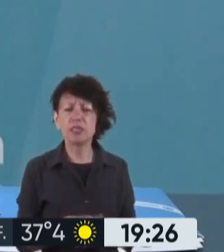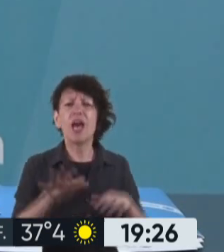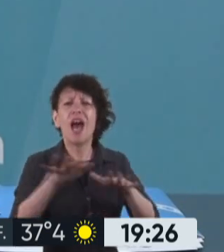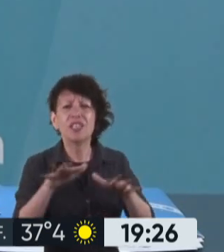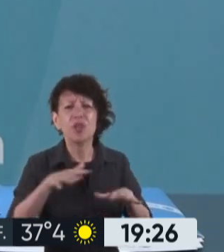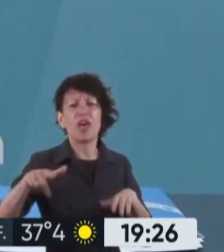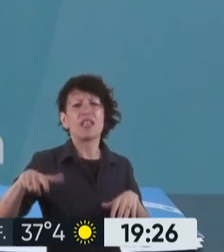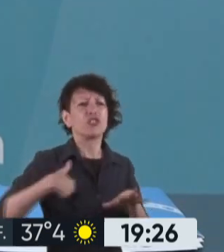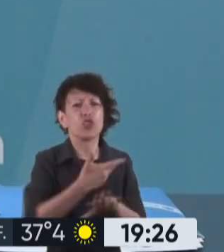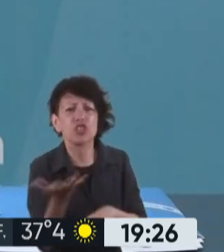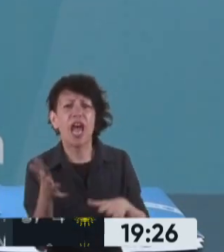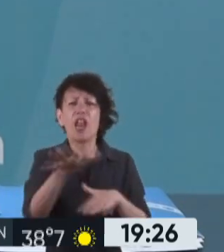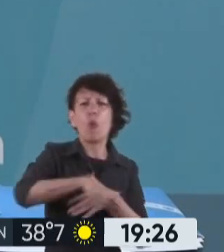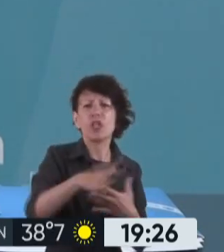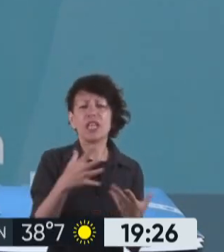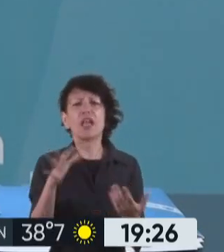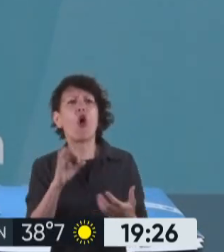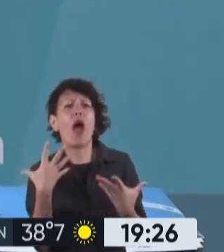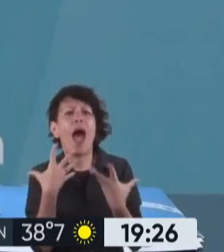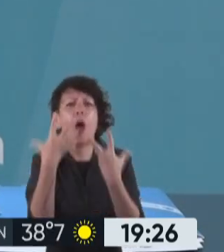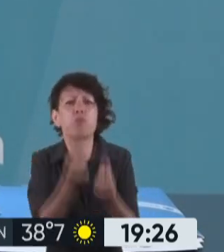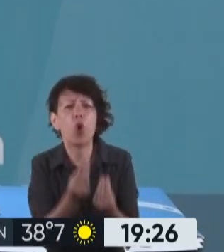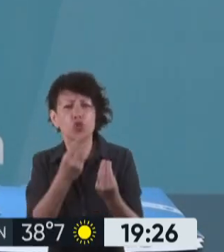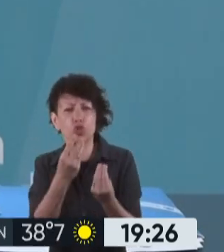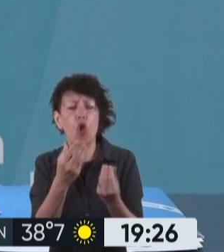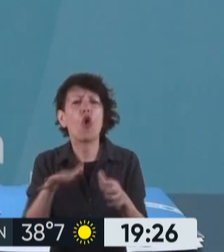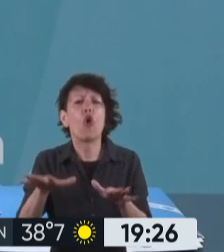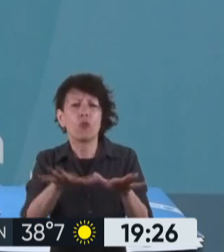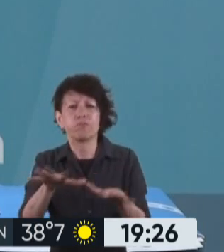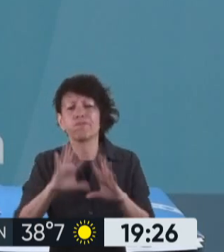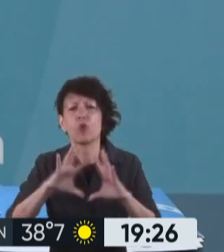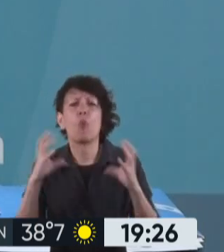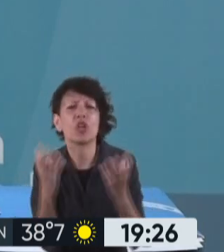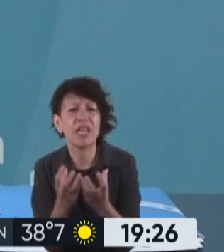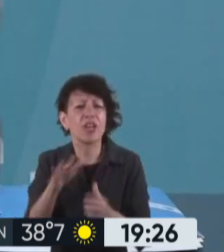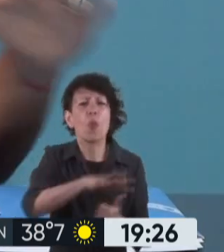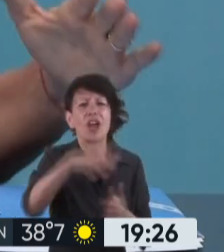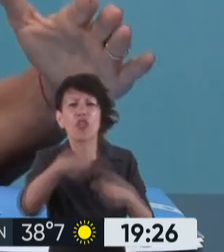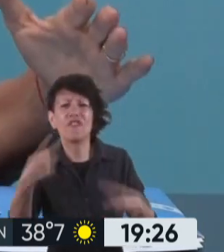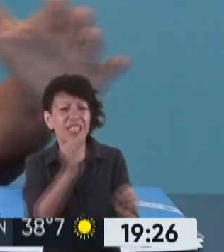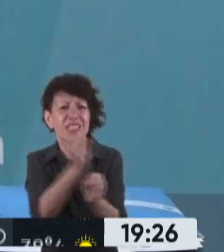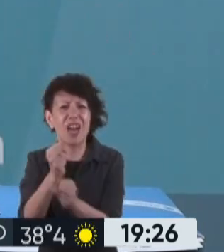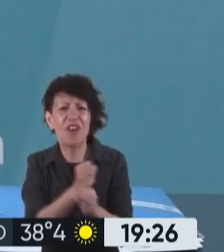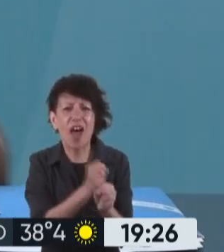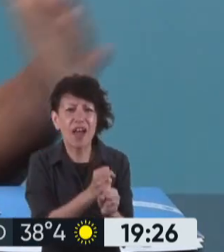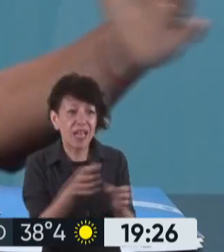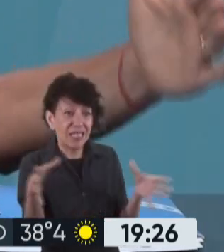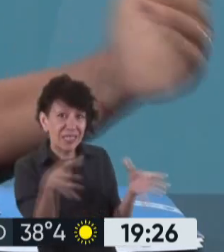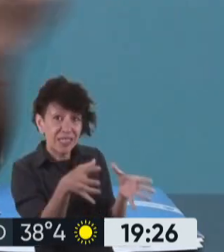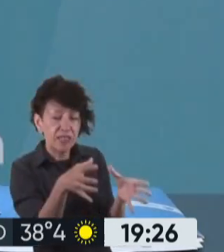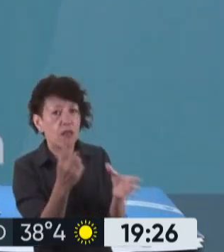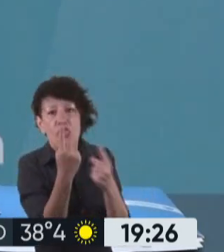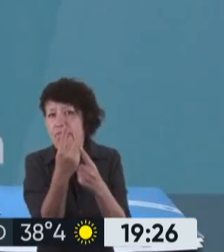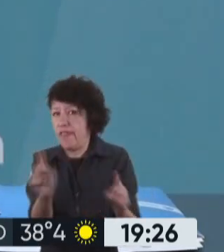sociocomunitarias o trabajos de apoyo en cada una de las estructuras comunitarias de nuestros barrios populares. Está muy lejos ese universo del